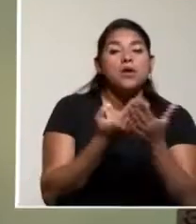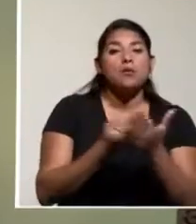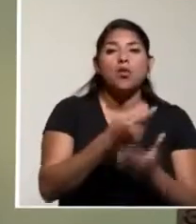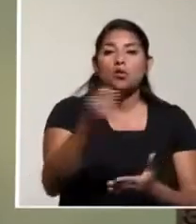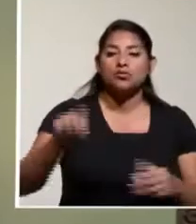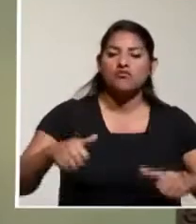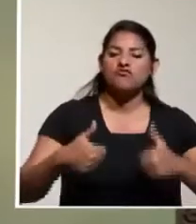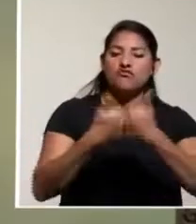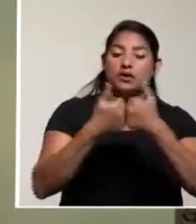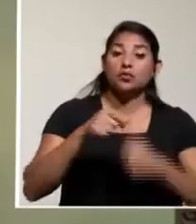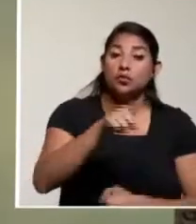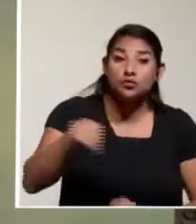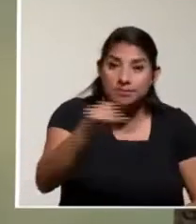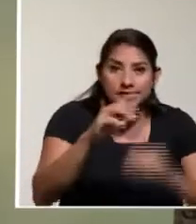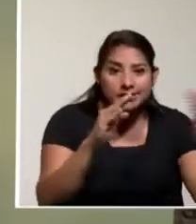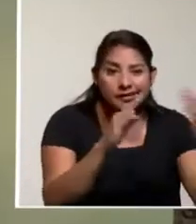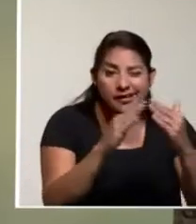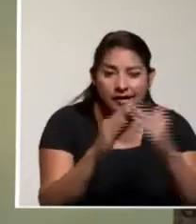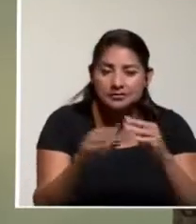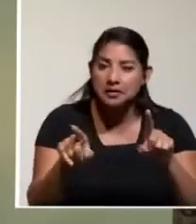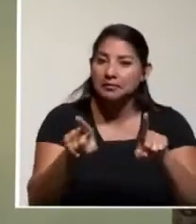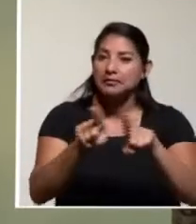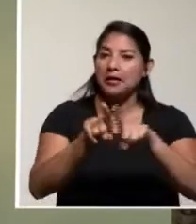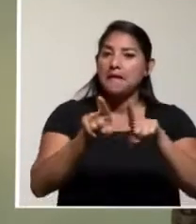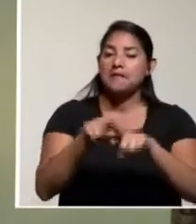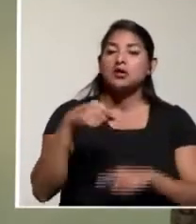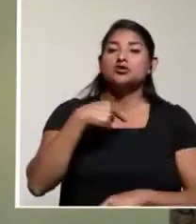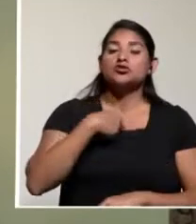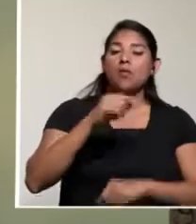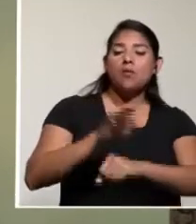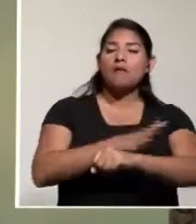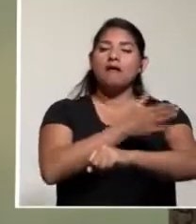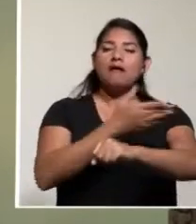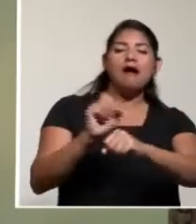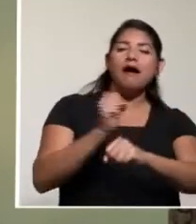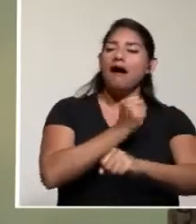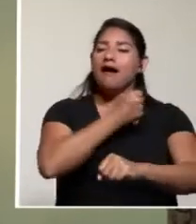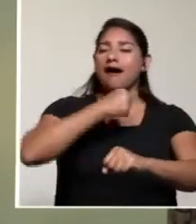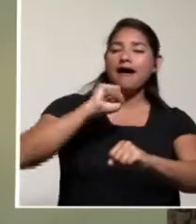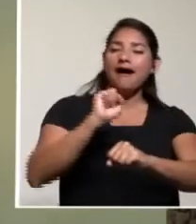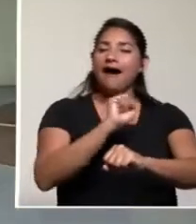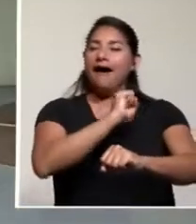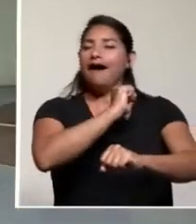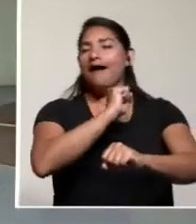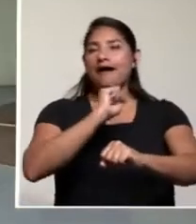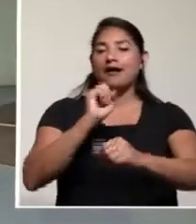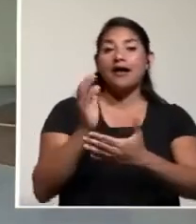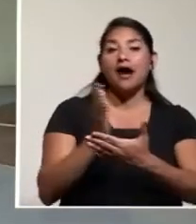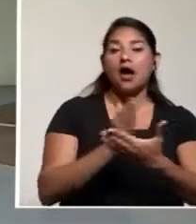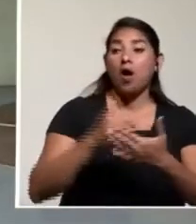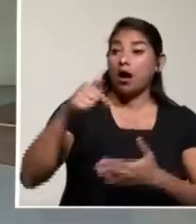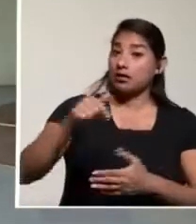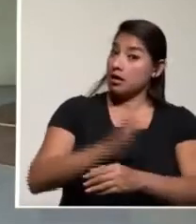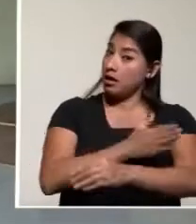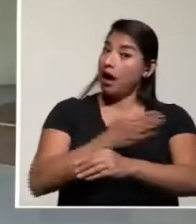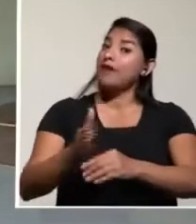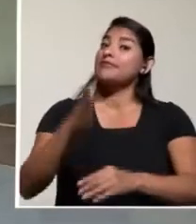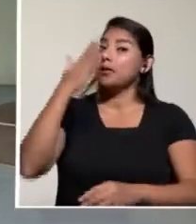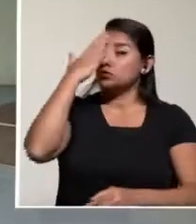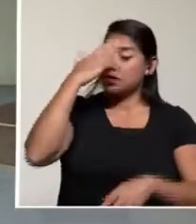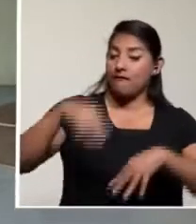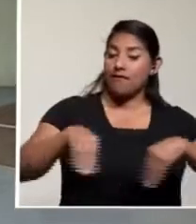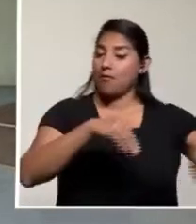un reto y allá en casa también. ¿Será? Yo voy a cantar algo. Ajá. Ajá. Porque además aquí cantamos en la escuela. Claro,